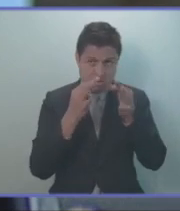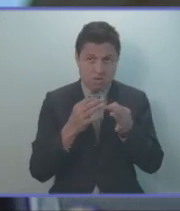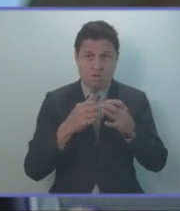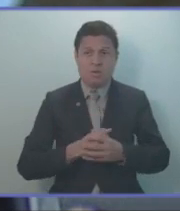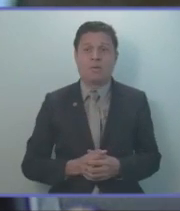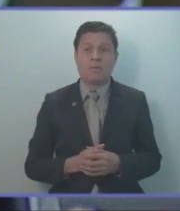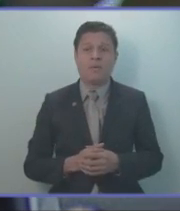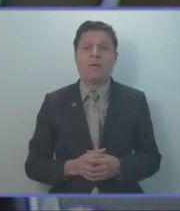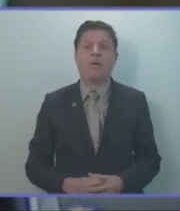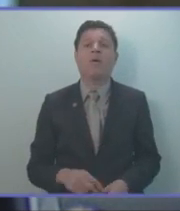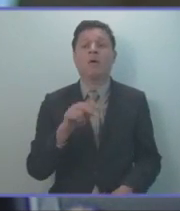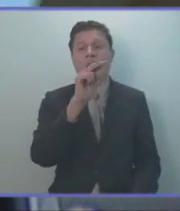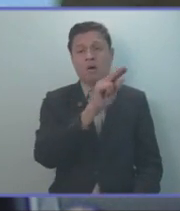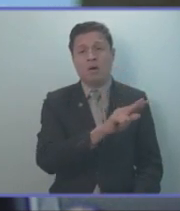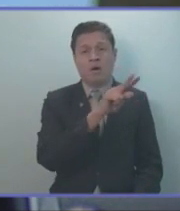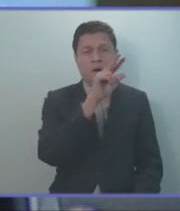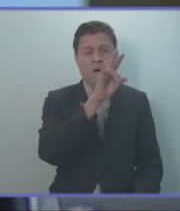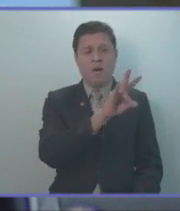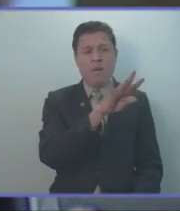número